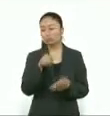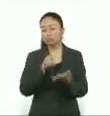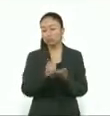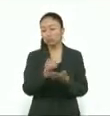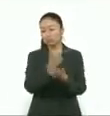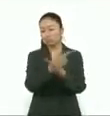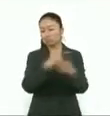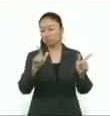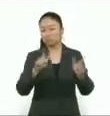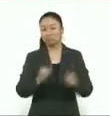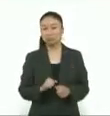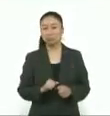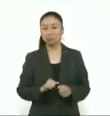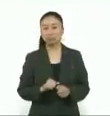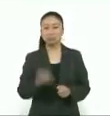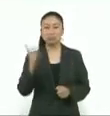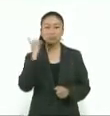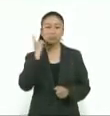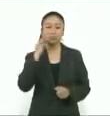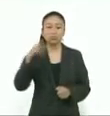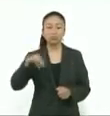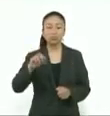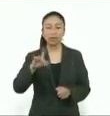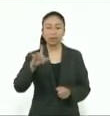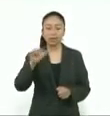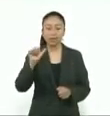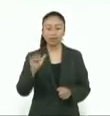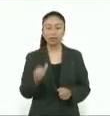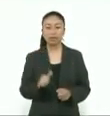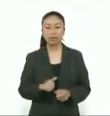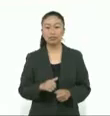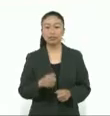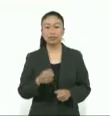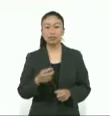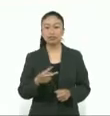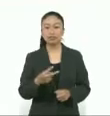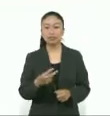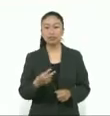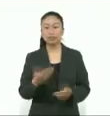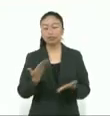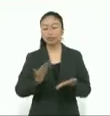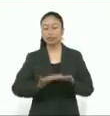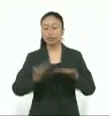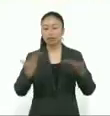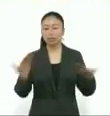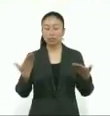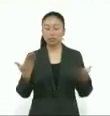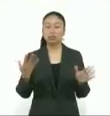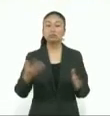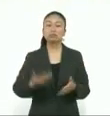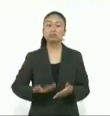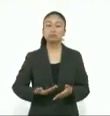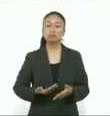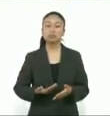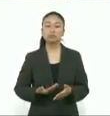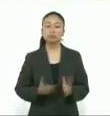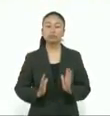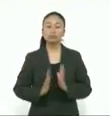Tecámac, Mariela Gutiérrez Escalante, hace uso de la voz en este momento.